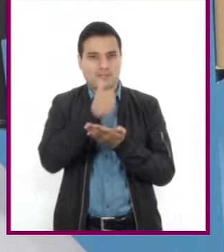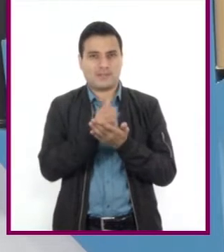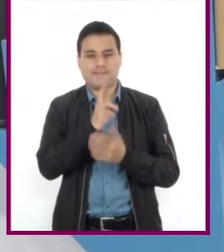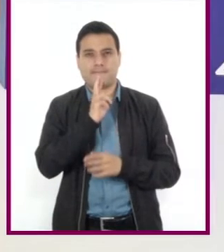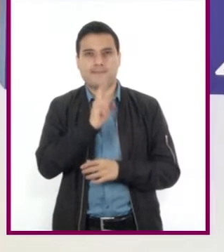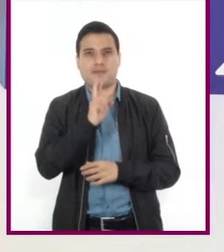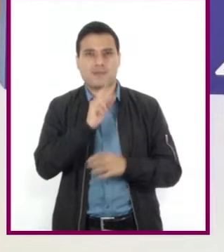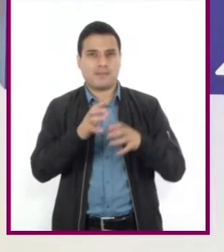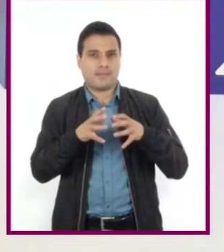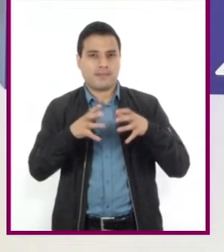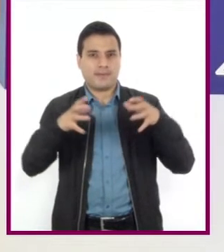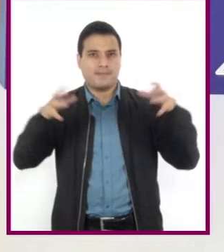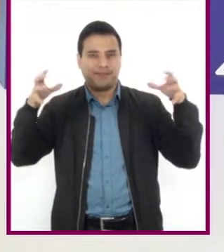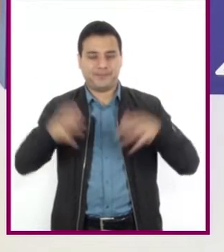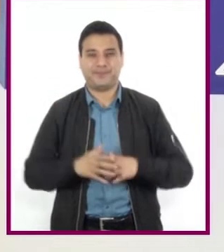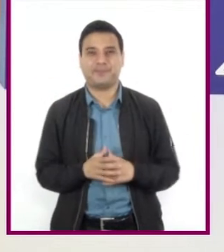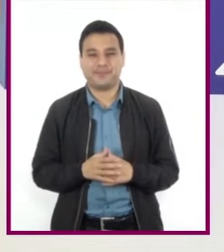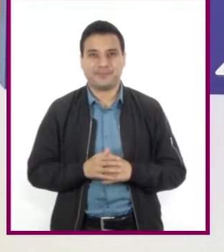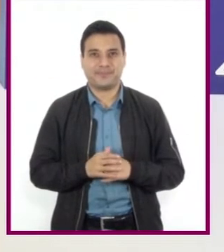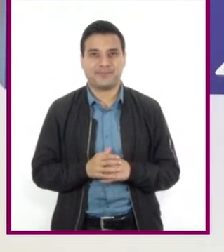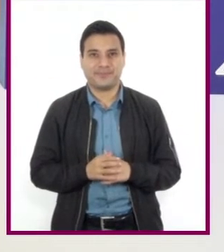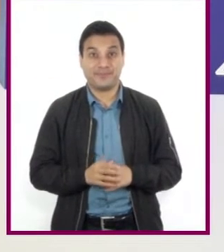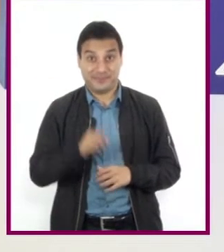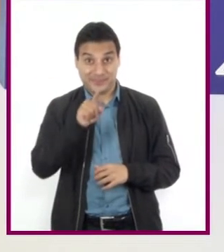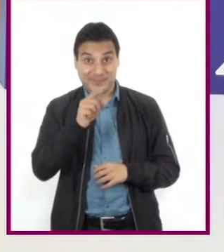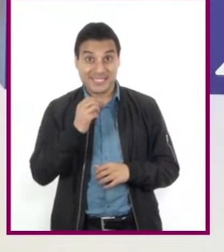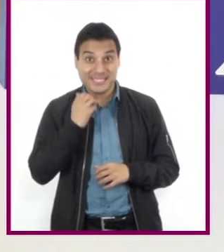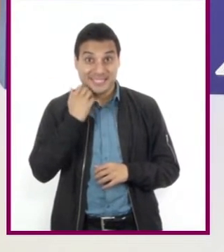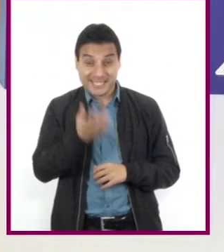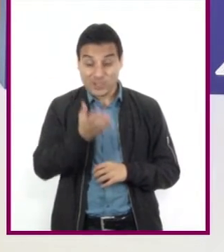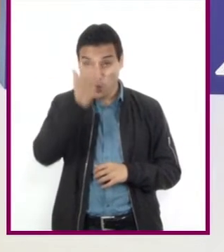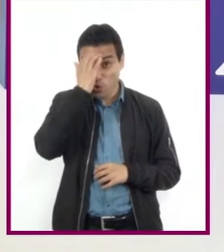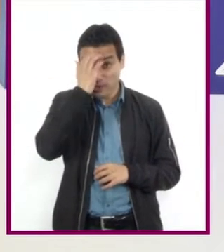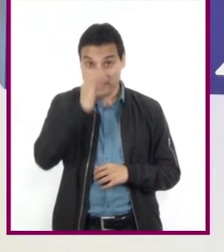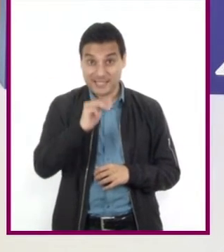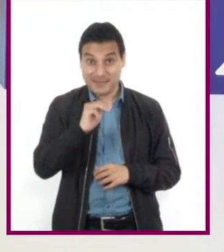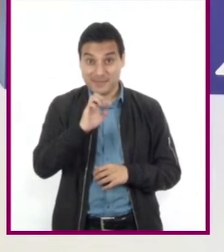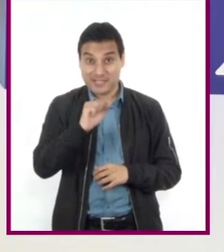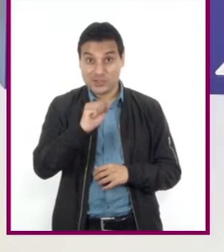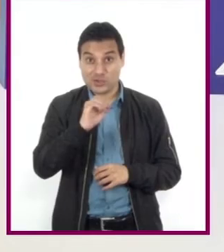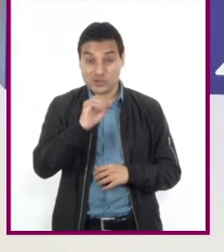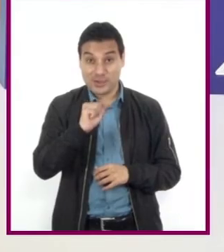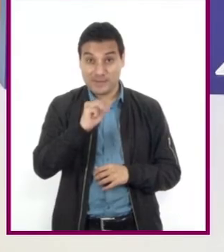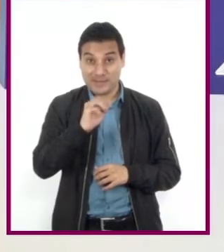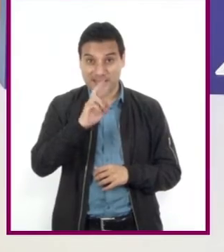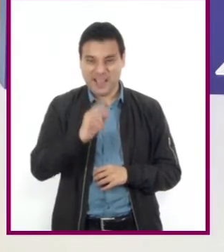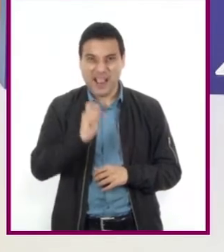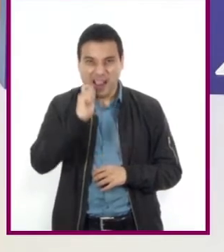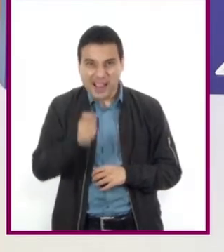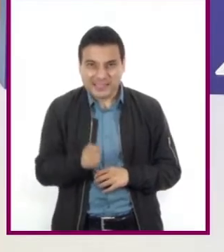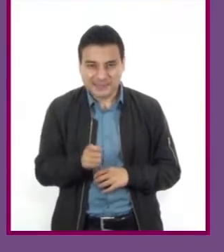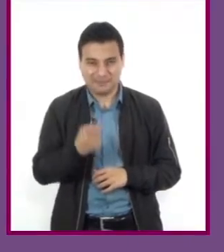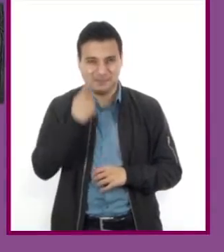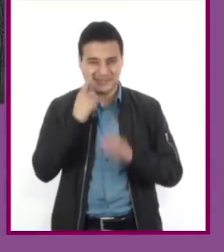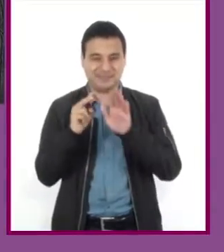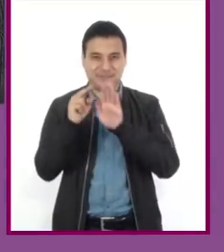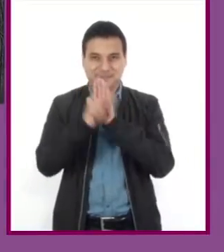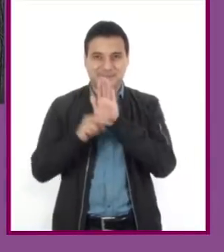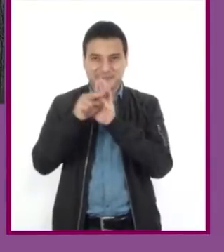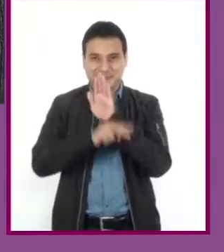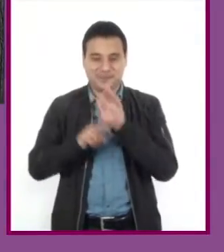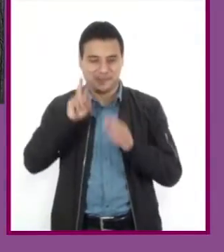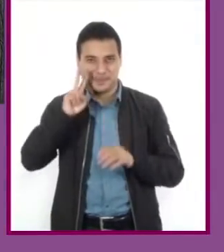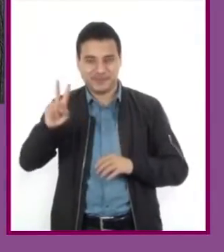complejas. ¿Quieren conocer más sobre Mesoamérica? Vamos a ver el siguiente video. ¿En